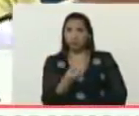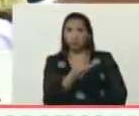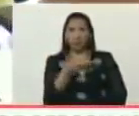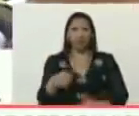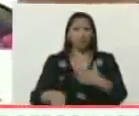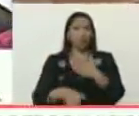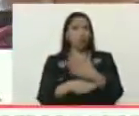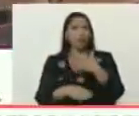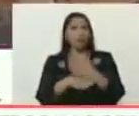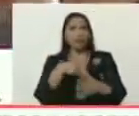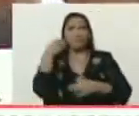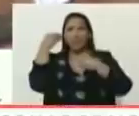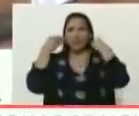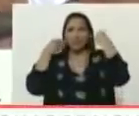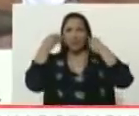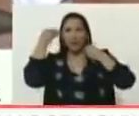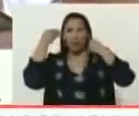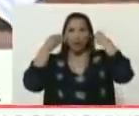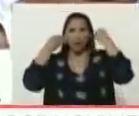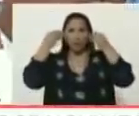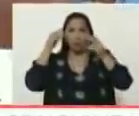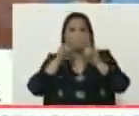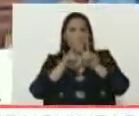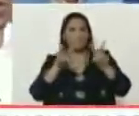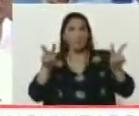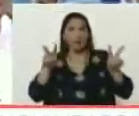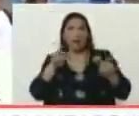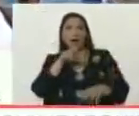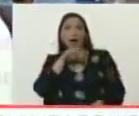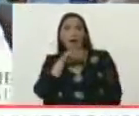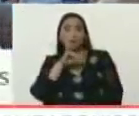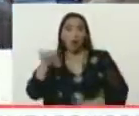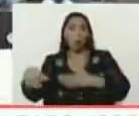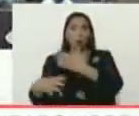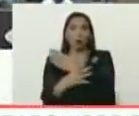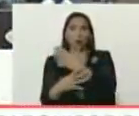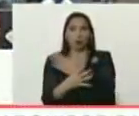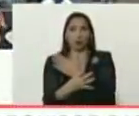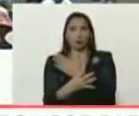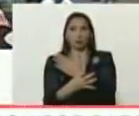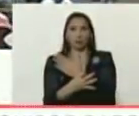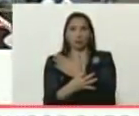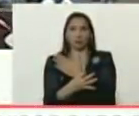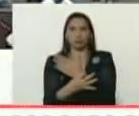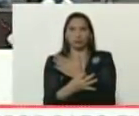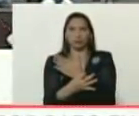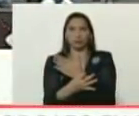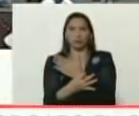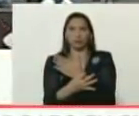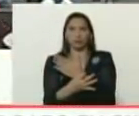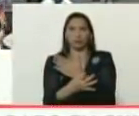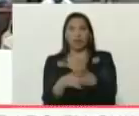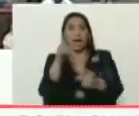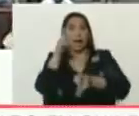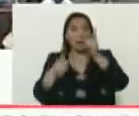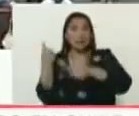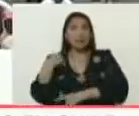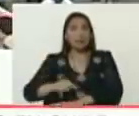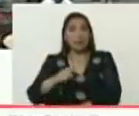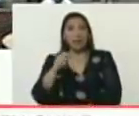todavía creyendo la paja que habla Juanito Alimaña, que si alguien tiene